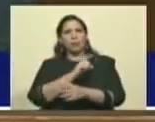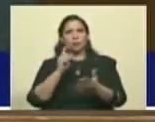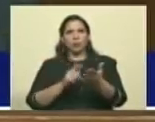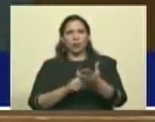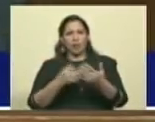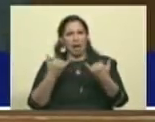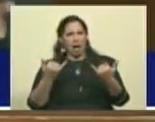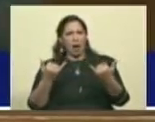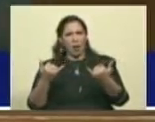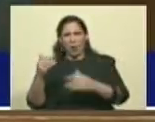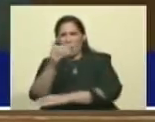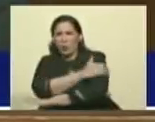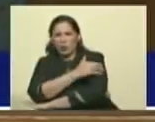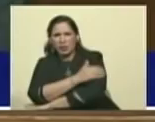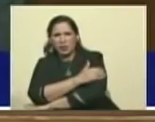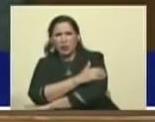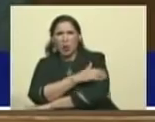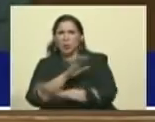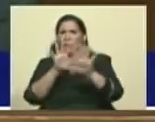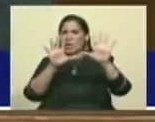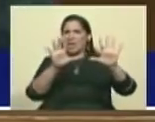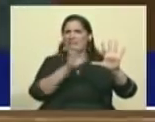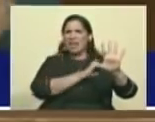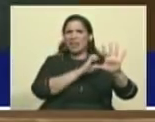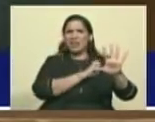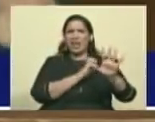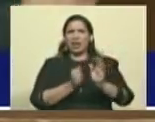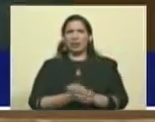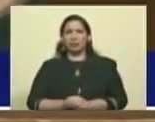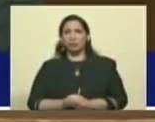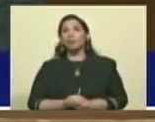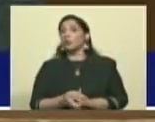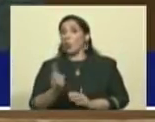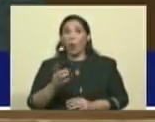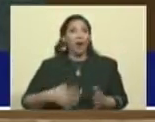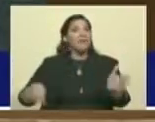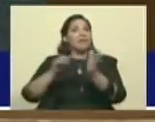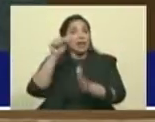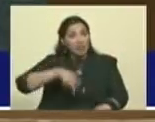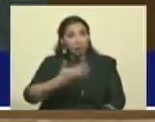con el 10 de enero. Viene el coco el 10 de enero. No, al que viene es Nicolás el 10 de enero.